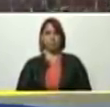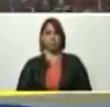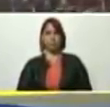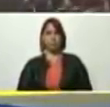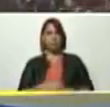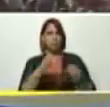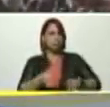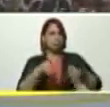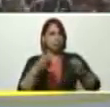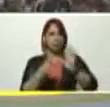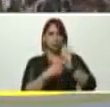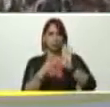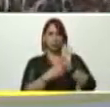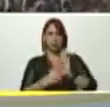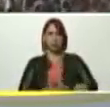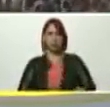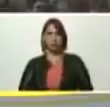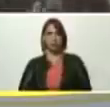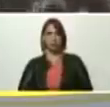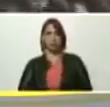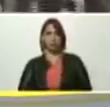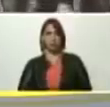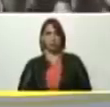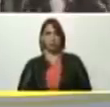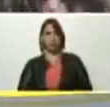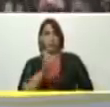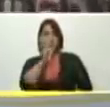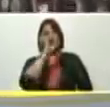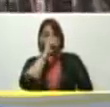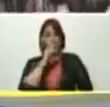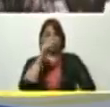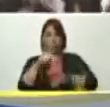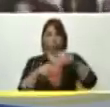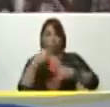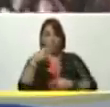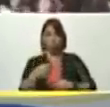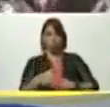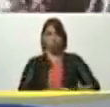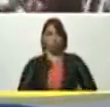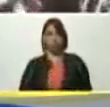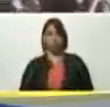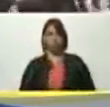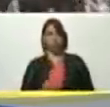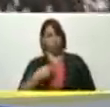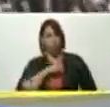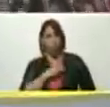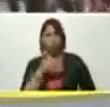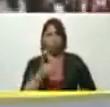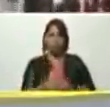Siempre con la verdad. Y 4 años después, aquí vamos, mira.